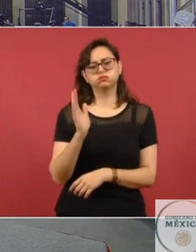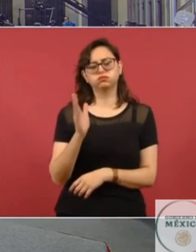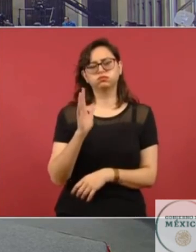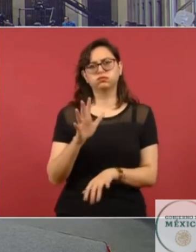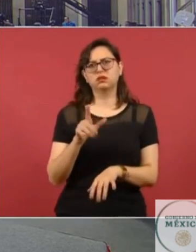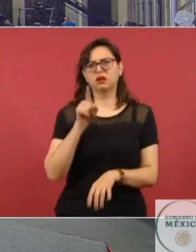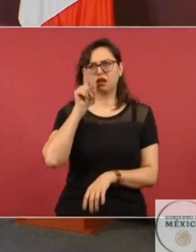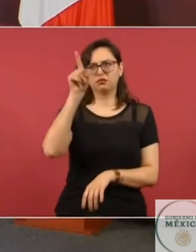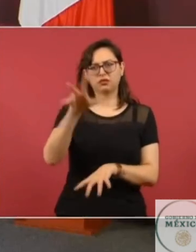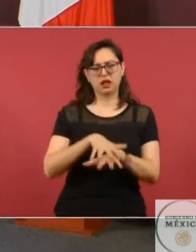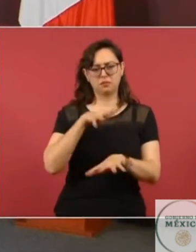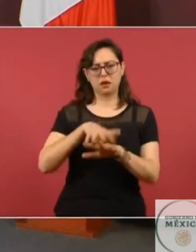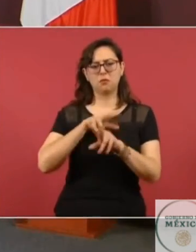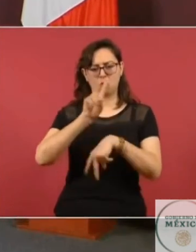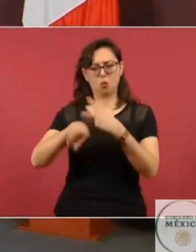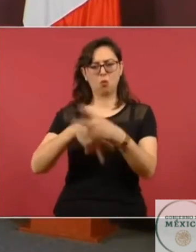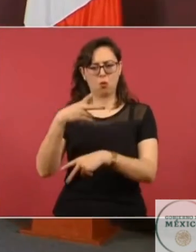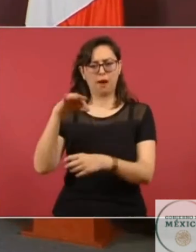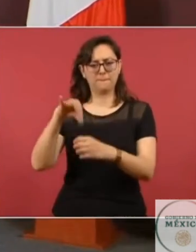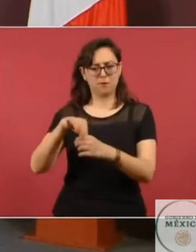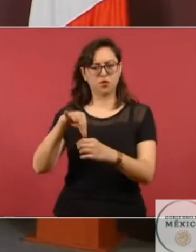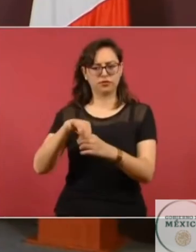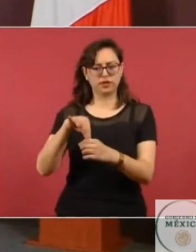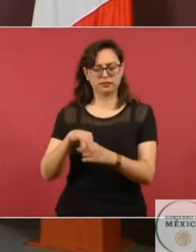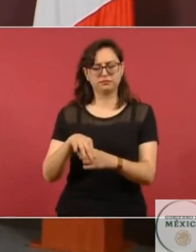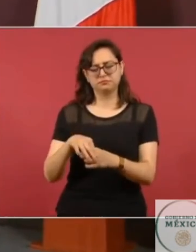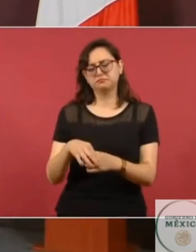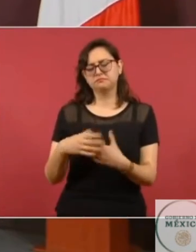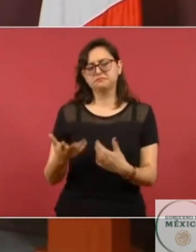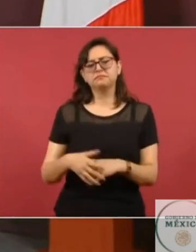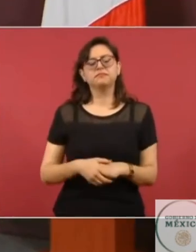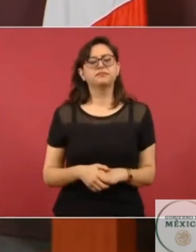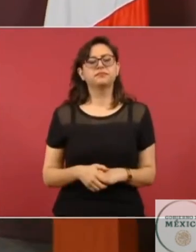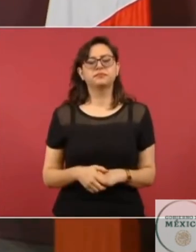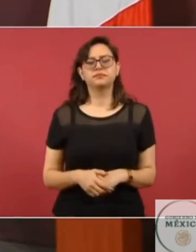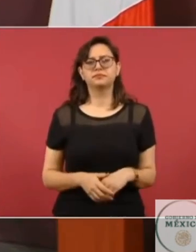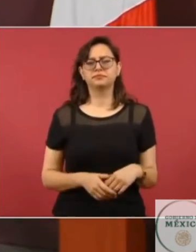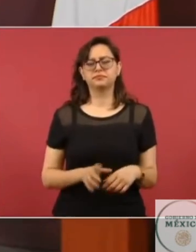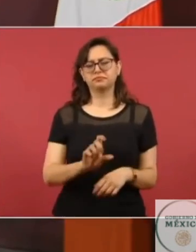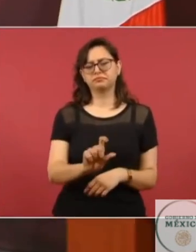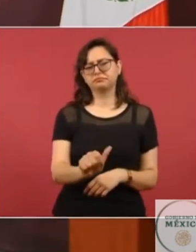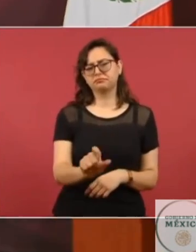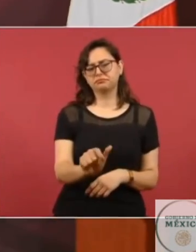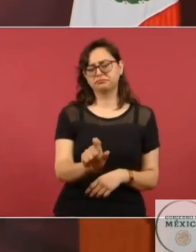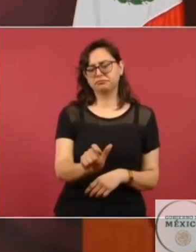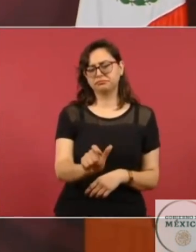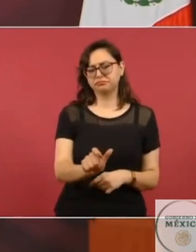Tlalpan, a donde iba a votar, cuando la consulta, y escuché a Loret de Mola.